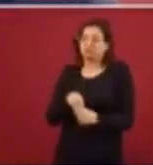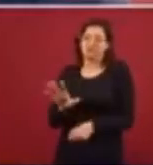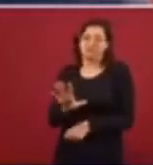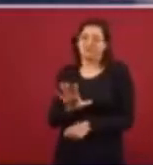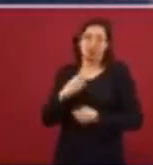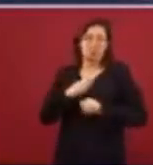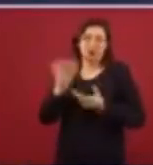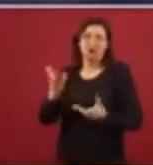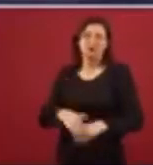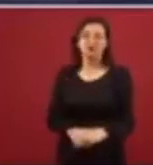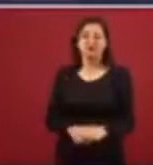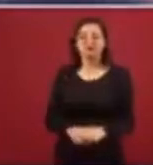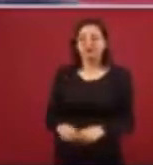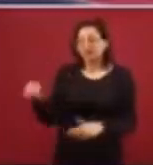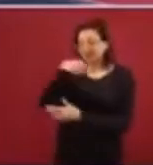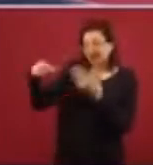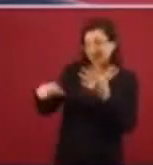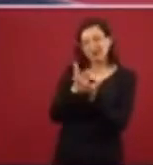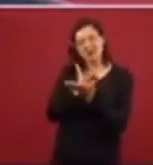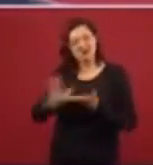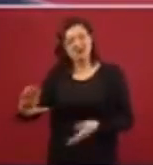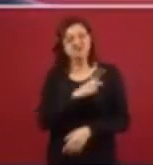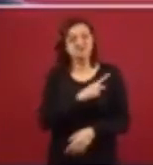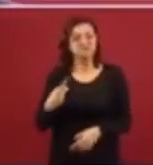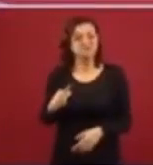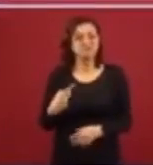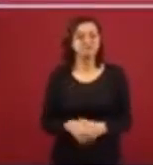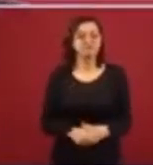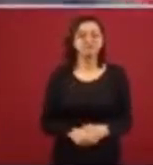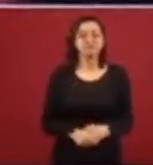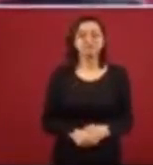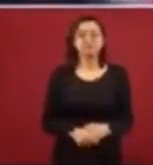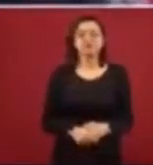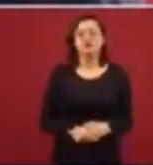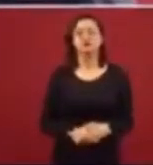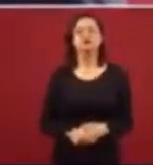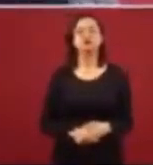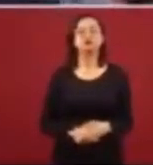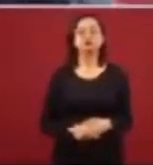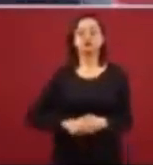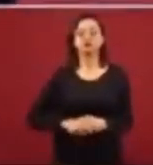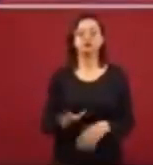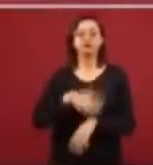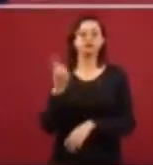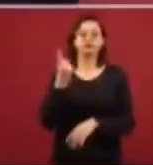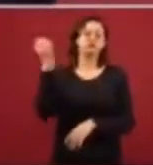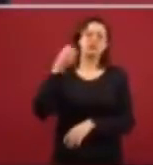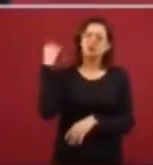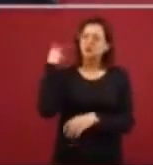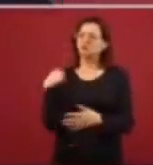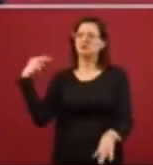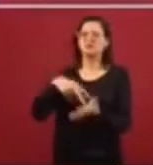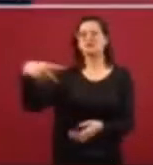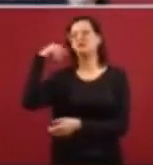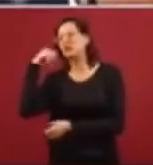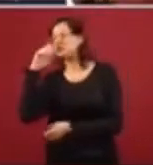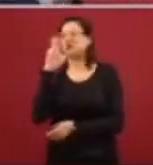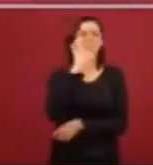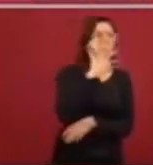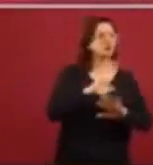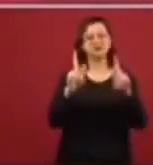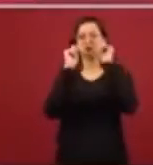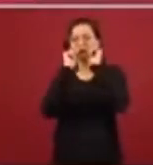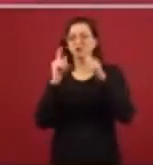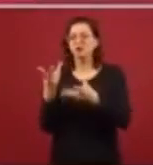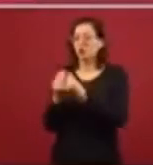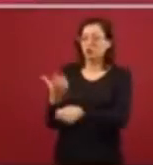Debe de hacerse a un lado todo eso, porque vamos a un acto, informamos, puede ser Tabasco, puede ser Chihuahua, va un